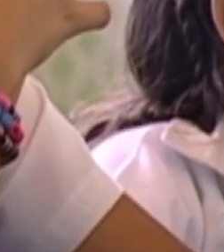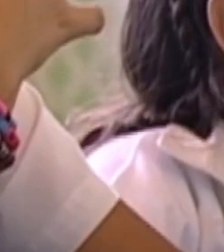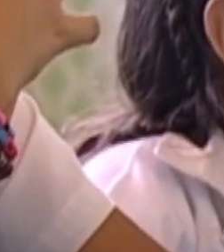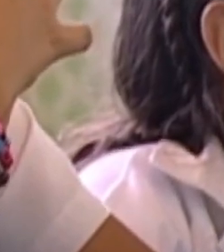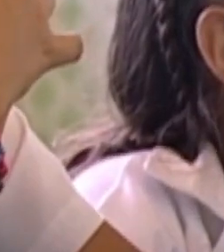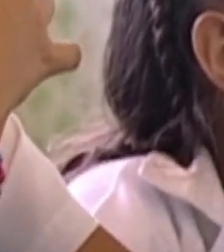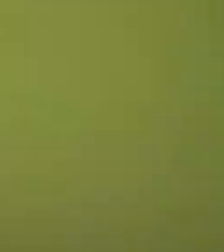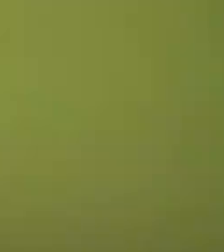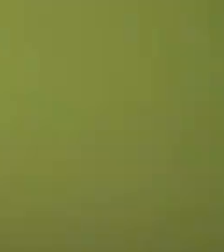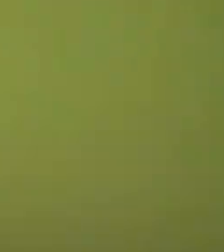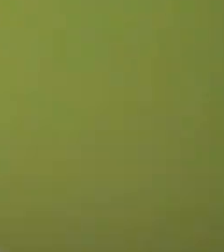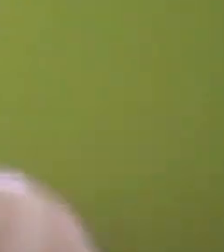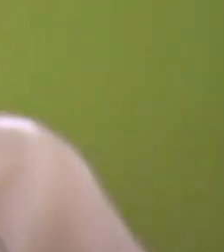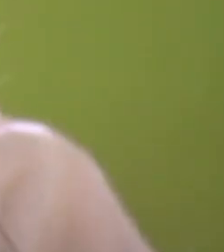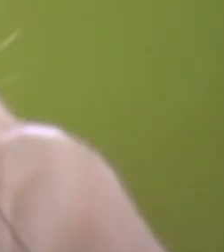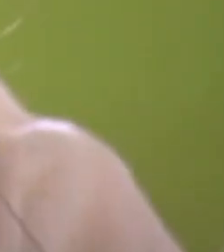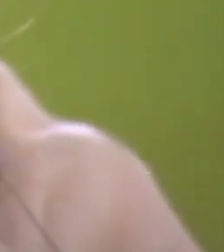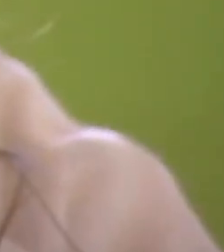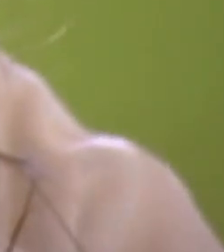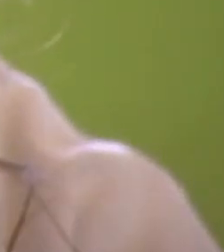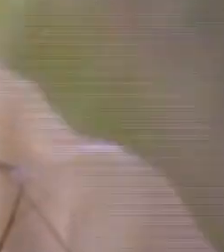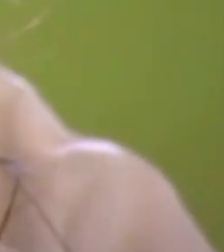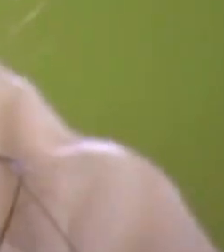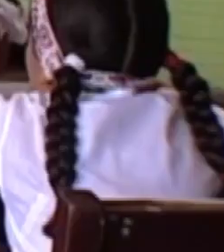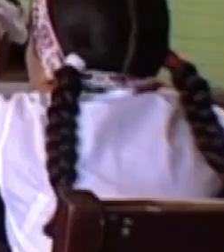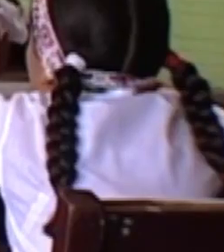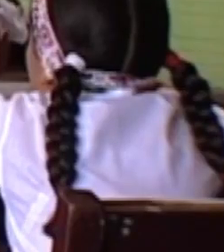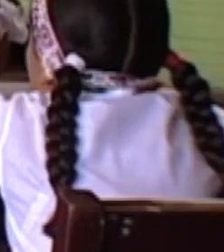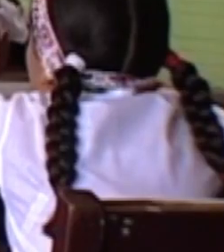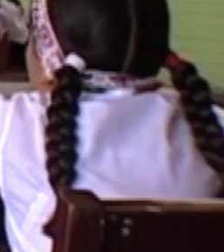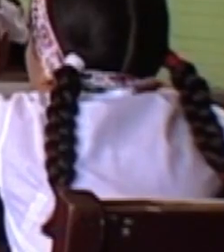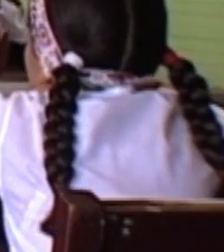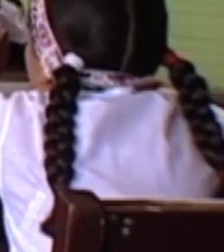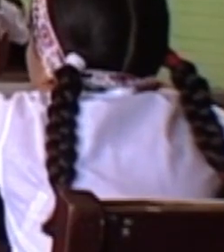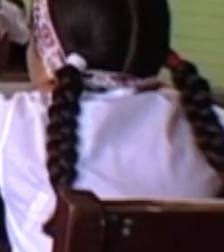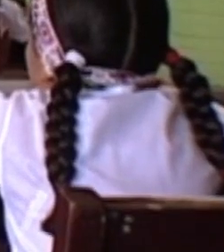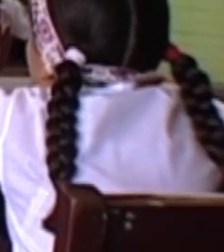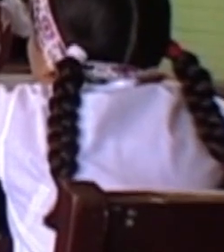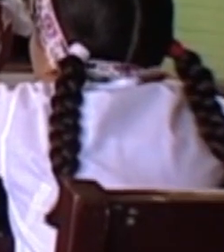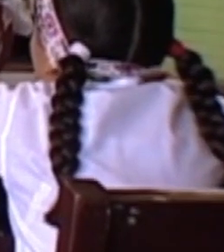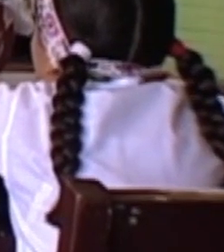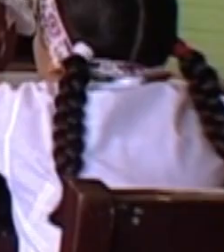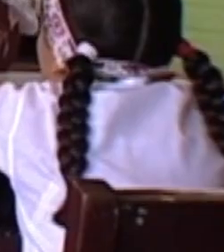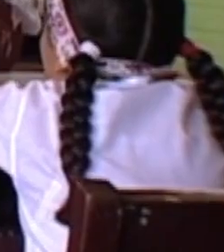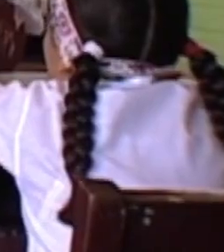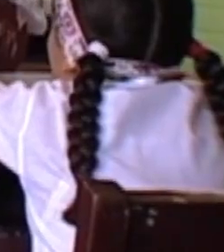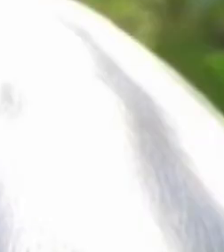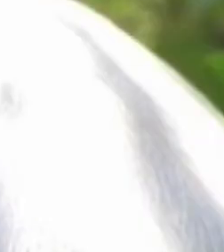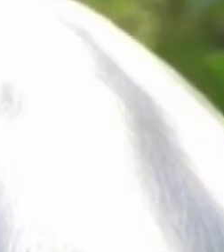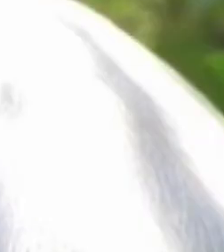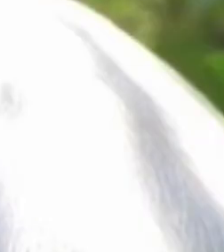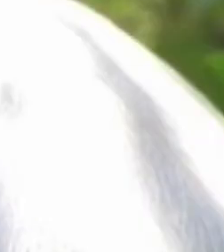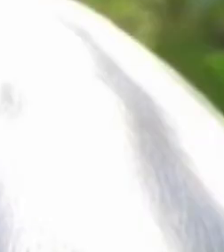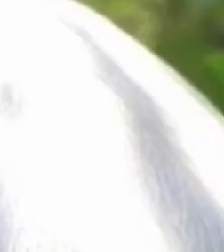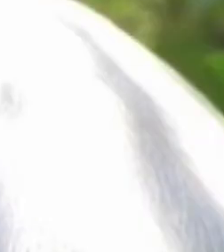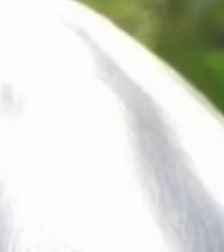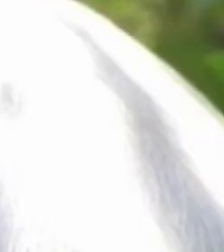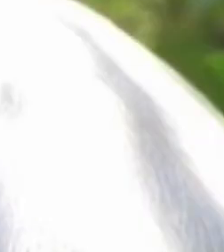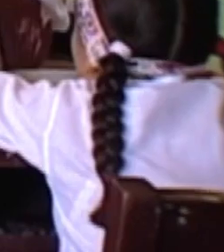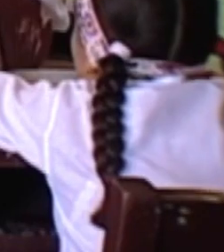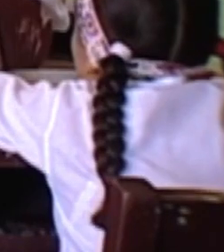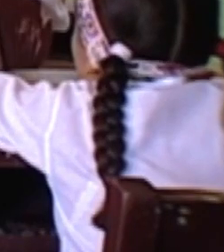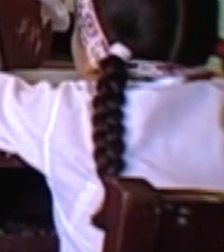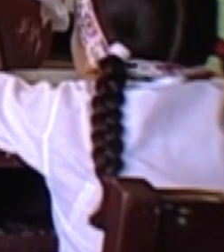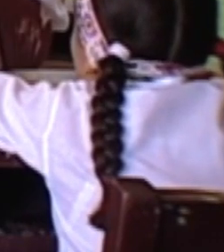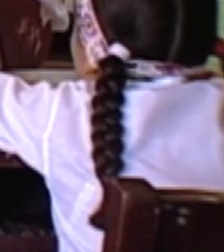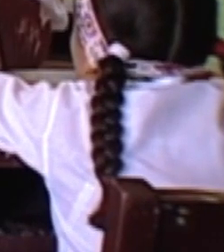Ustedes me van a enseñar mucho de las aves acuáticas que ustedes tienen aquí muy cerca. ¿Alguien quiere animarse a decirme qué son las aves acuáticas para ustedes?